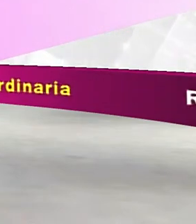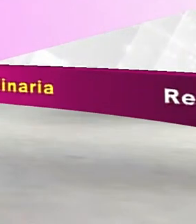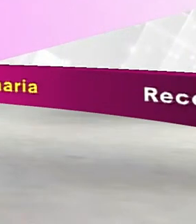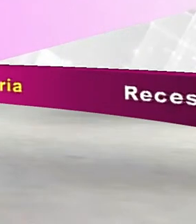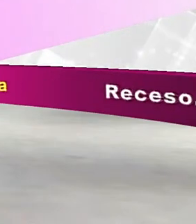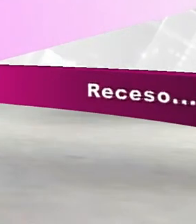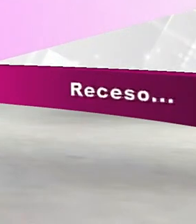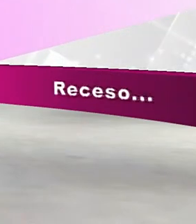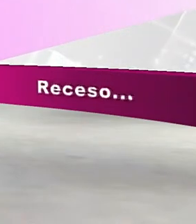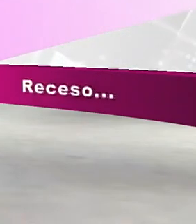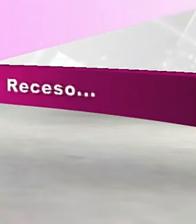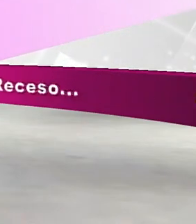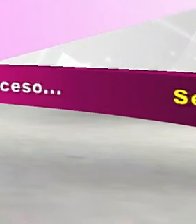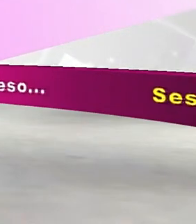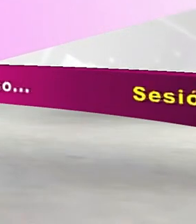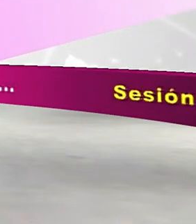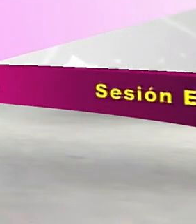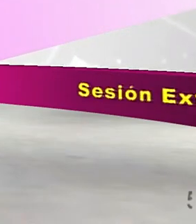ah